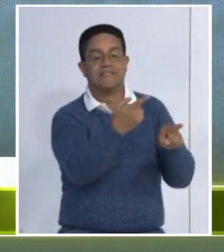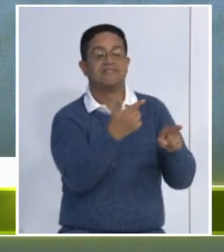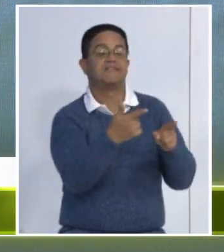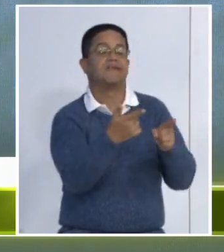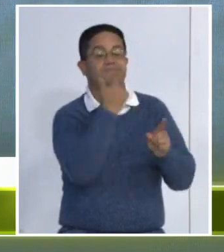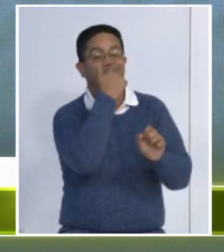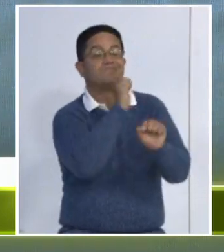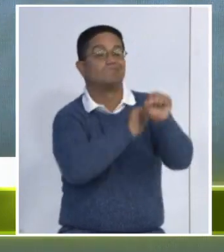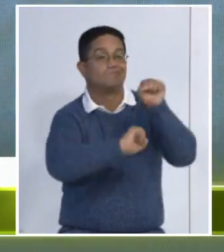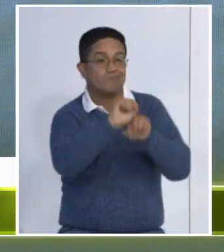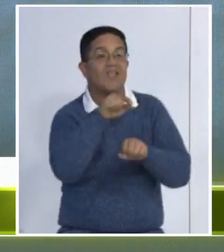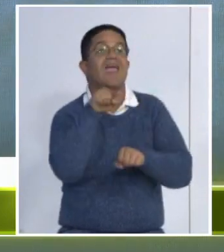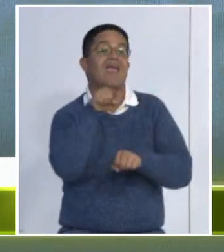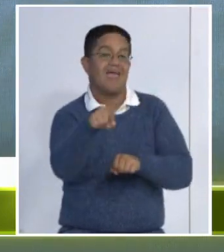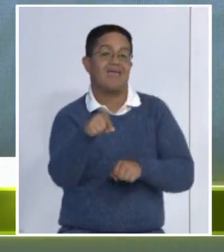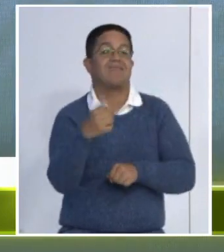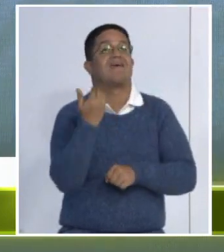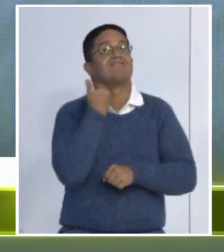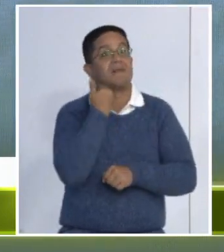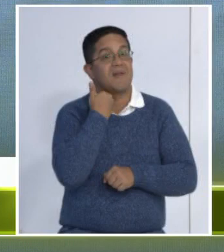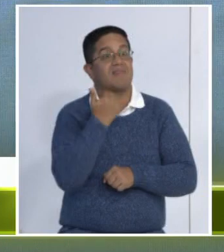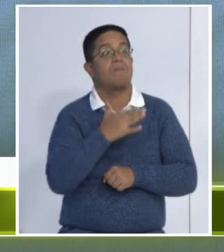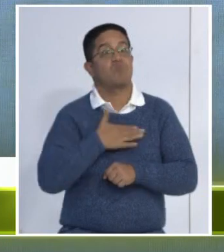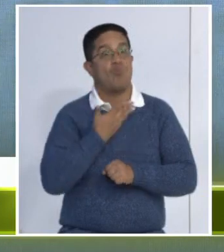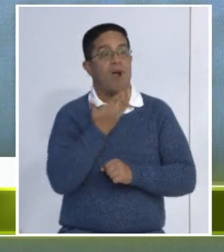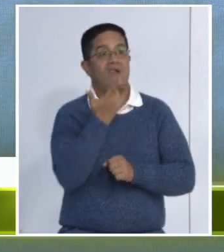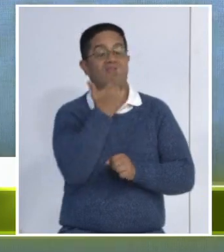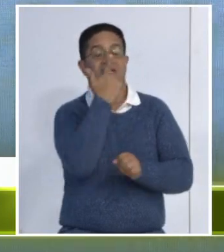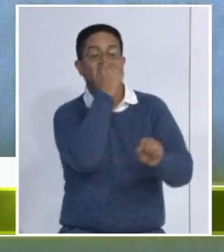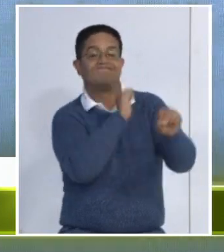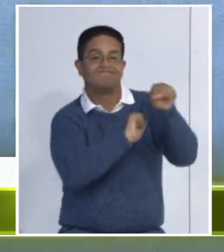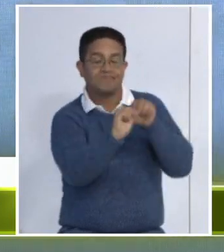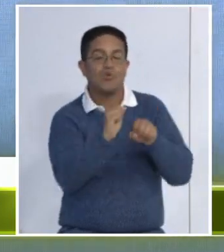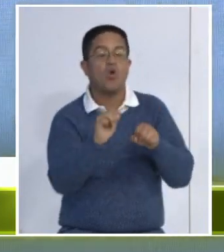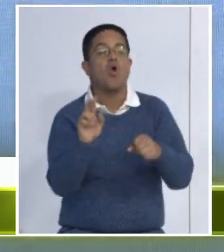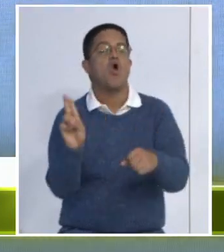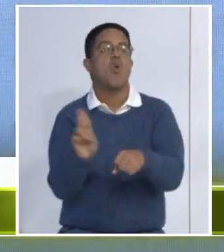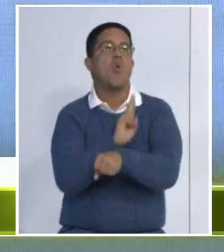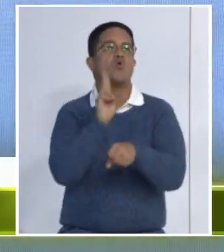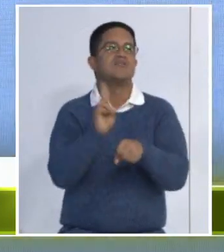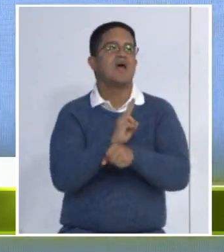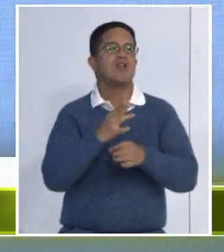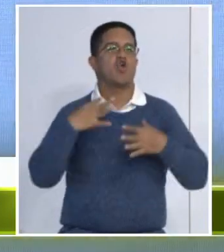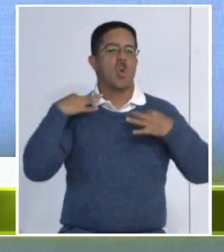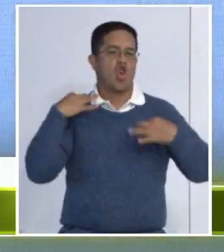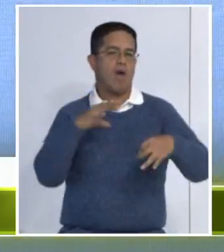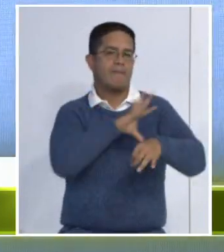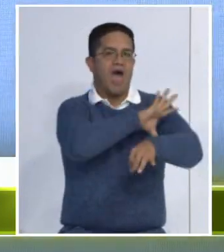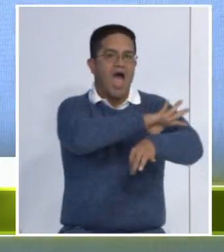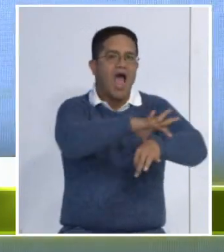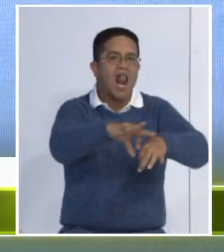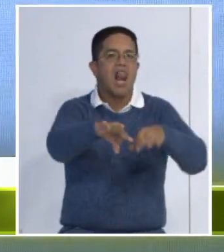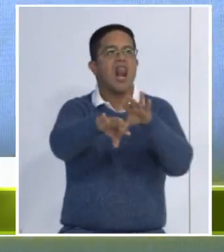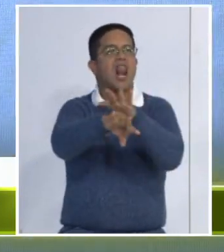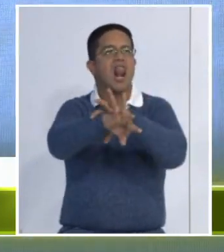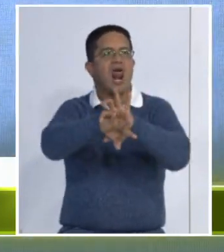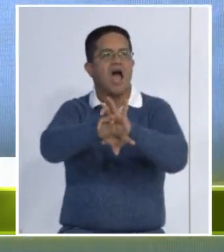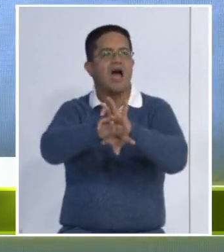son enfermedades que se pueden prevenir. Prevenir utilizando ropa larga, o sea, mangas largas,